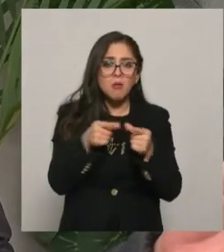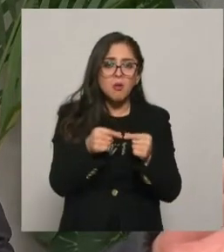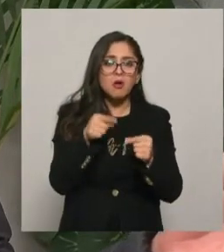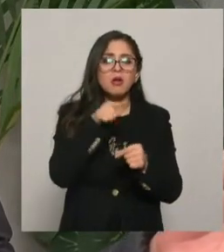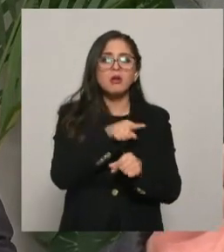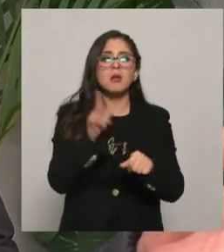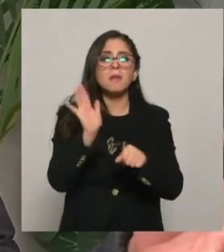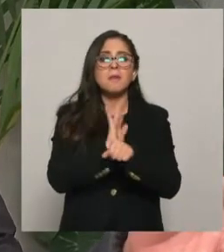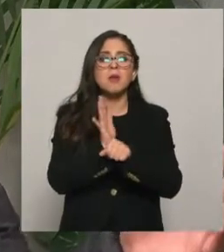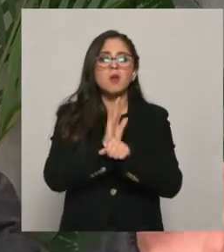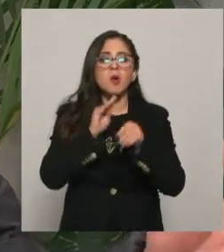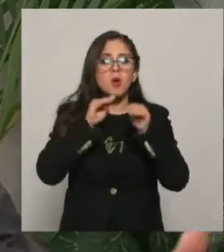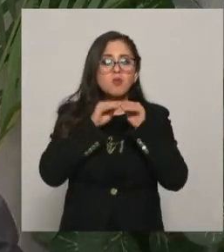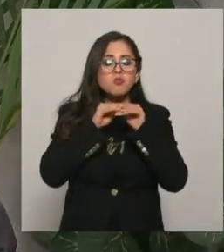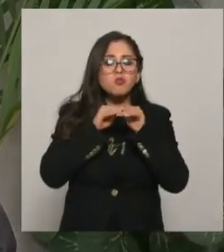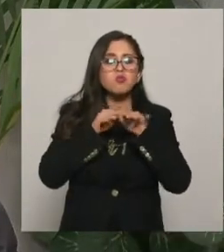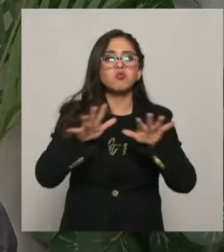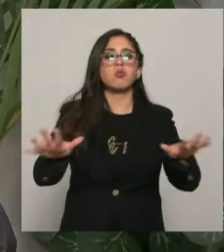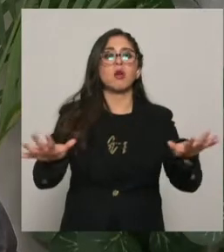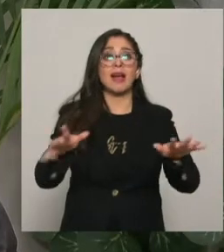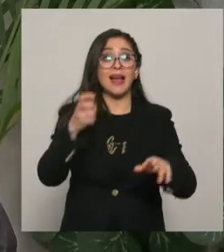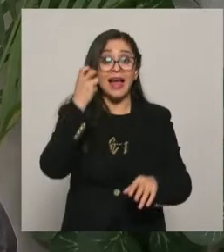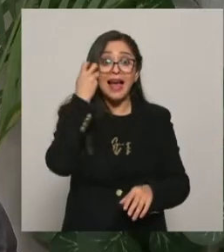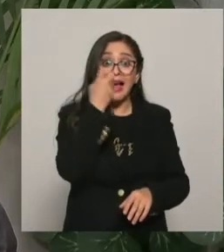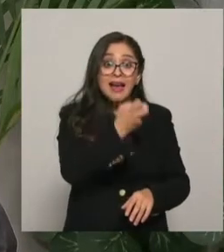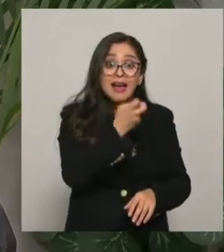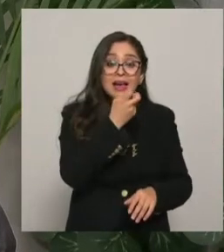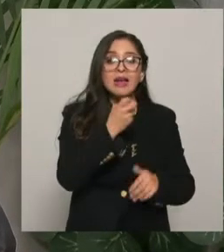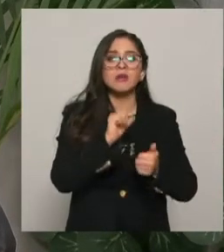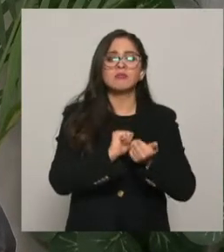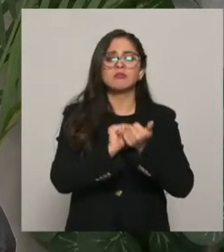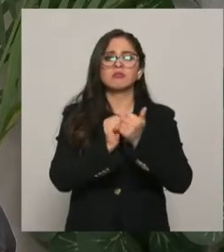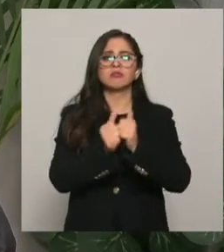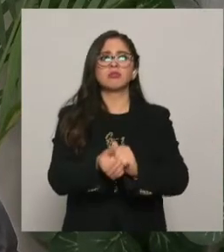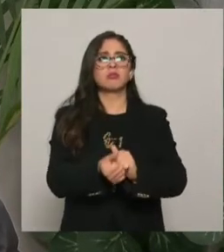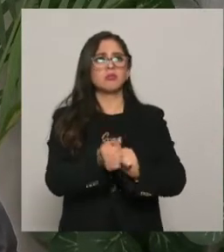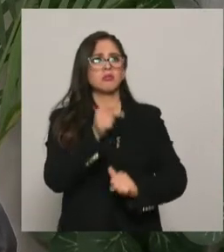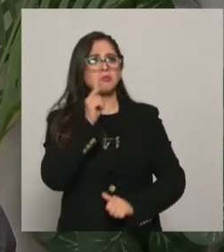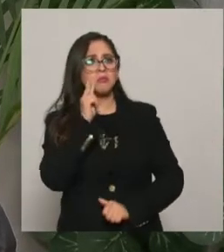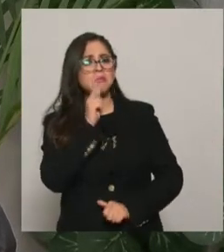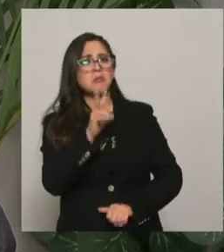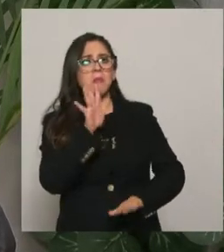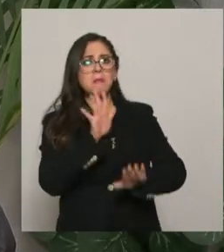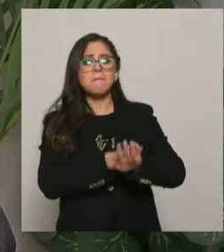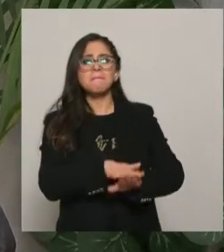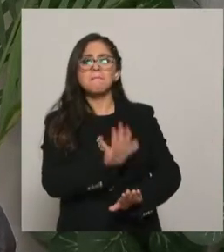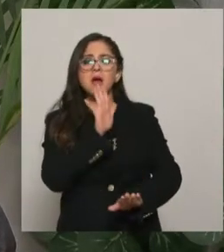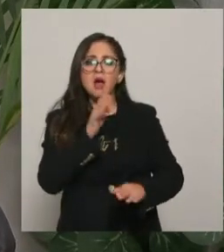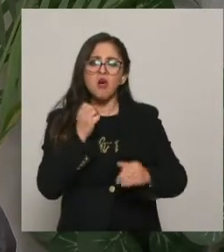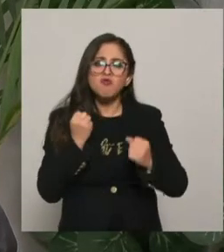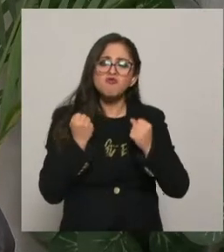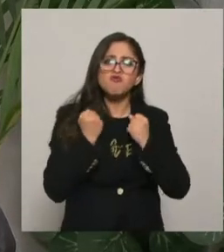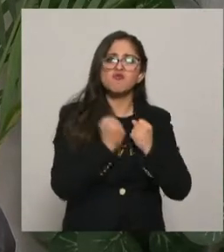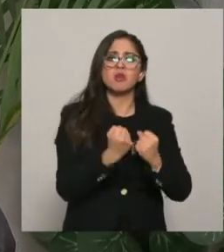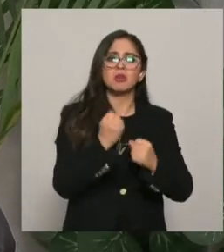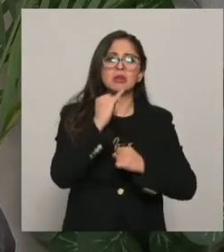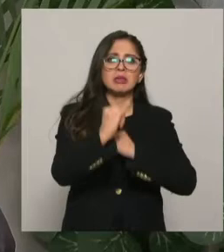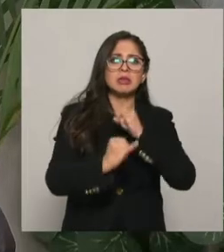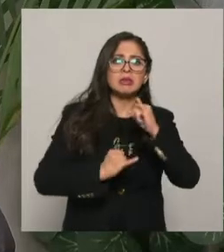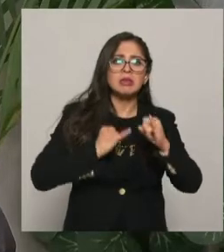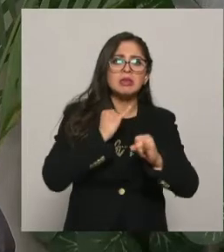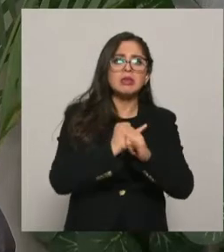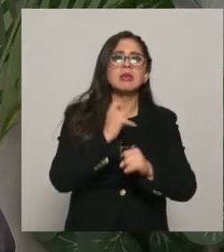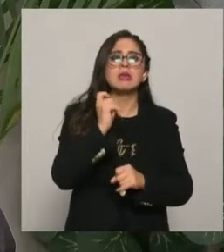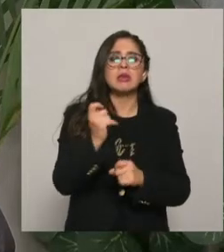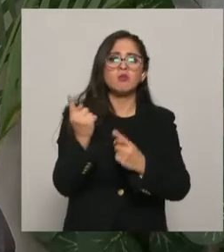película de Yanko. Es ahí, creemos que se le empieza a dar como mayor difusión y fuerza a nivel internacional alumbrada